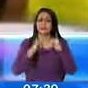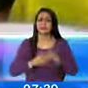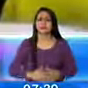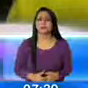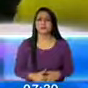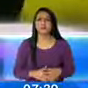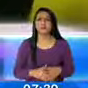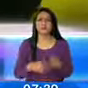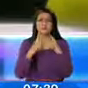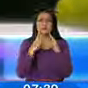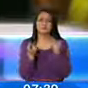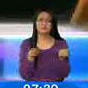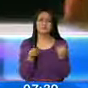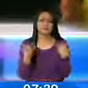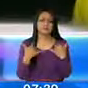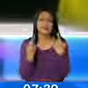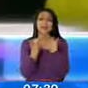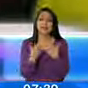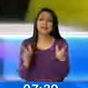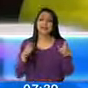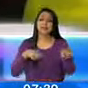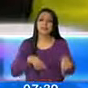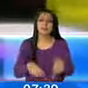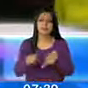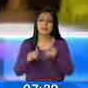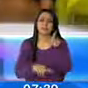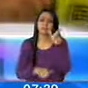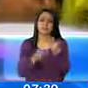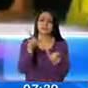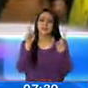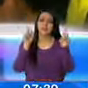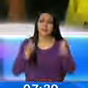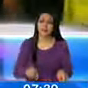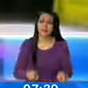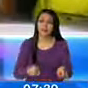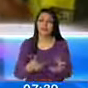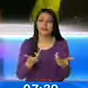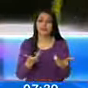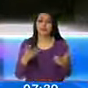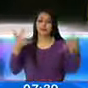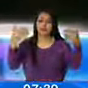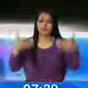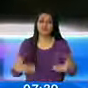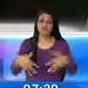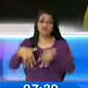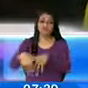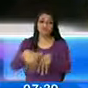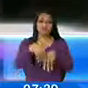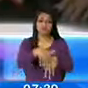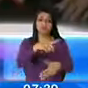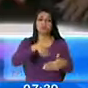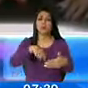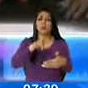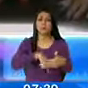Estamos controlando la libre movilidad de la gente y la prohibición de la paralización de los servicios